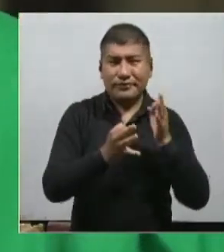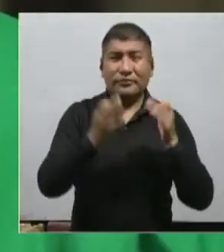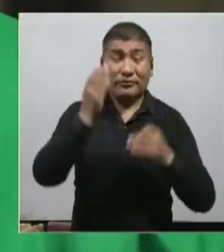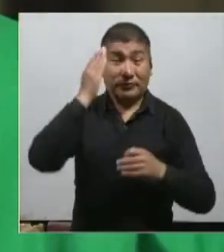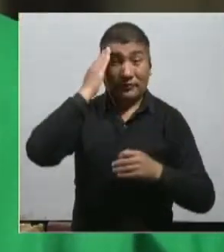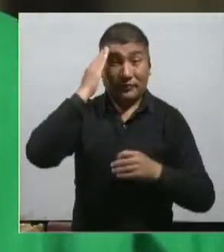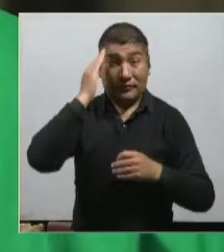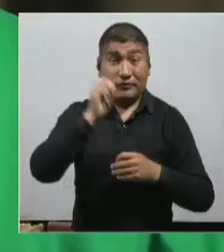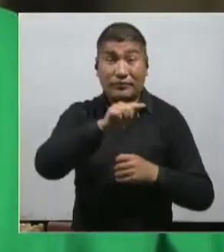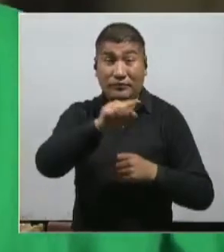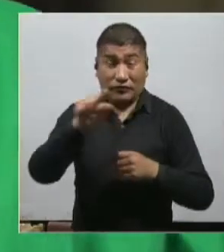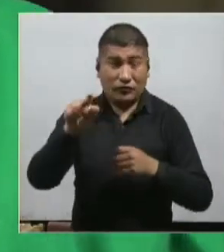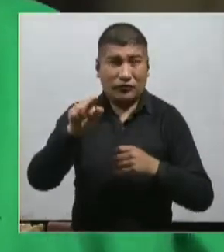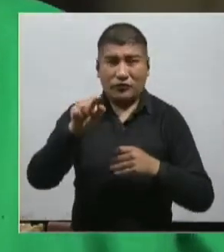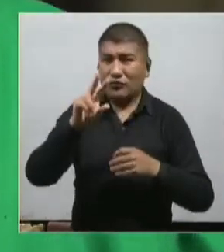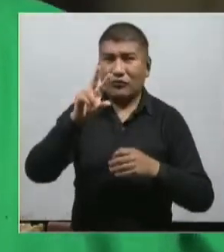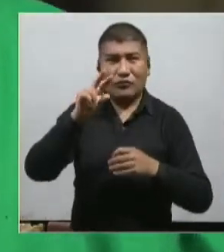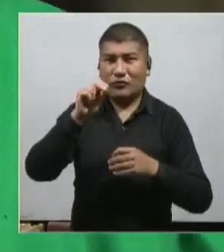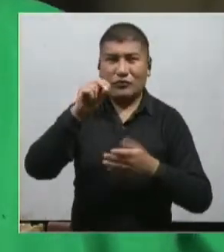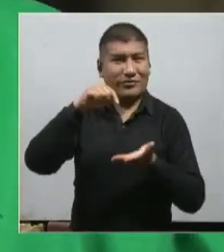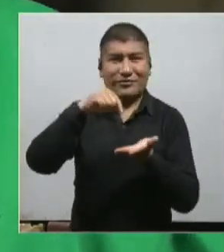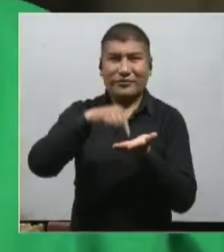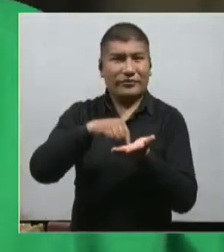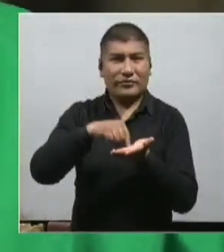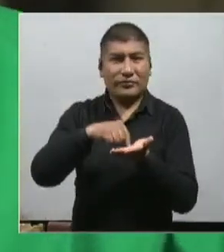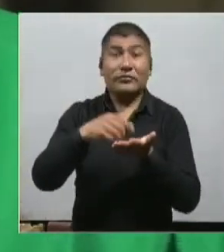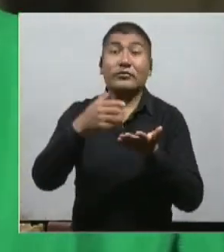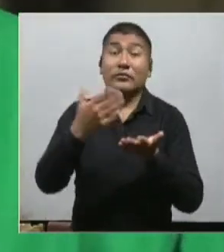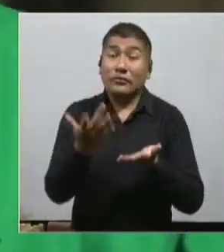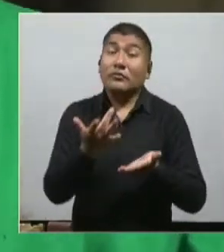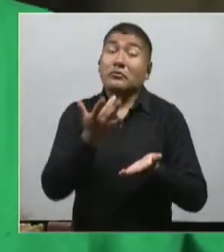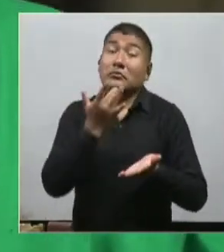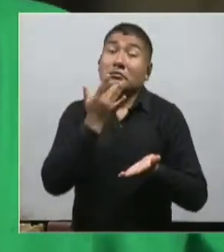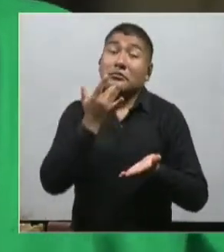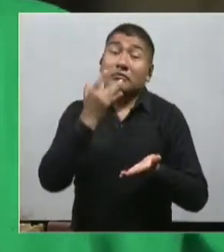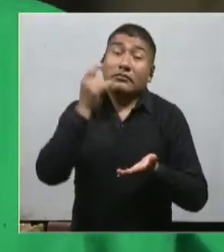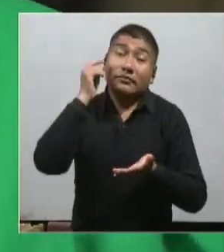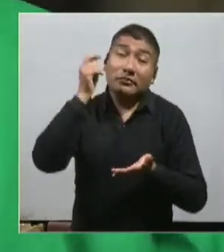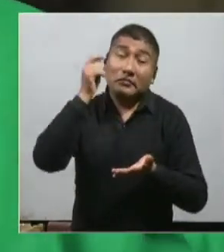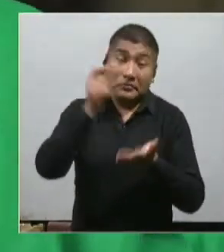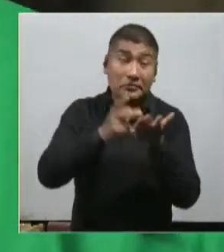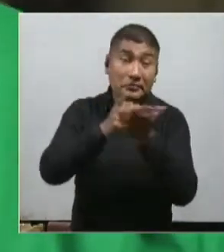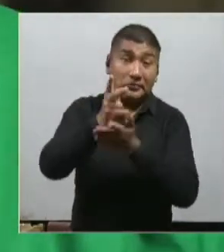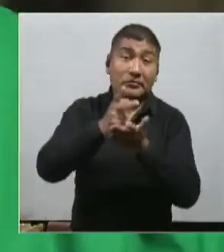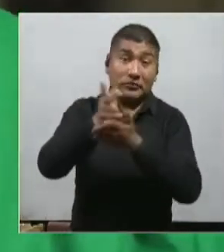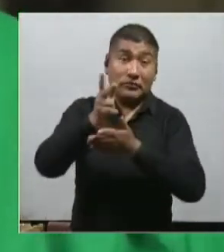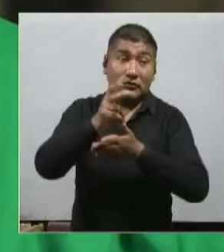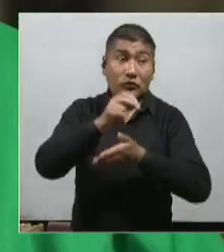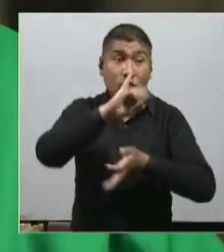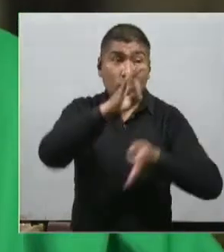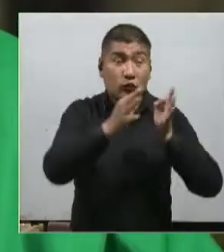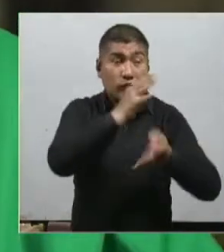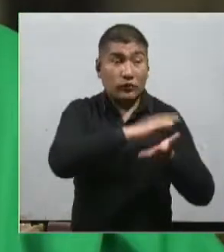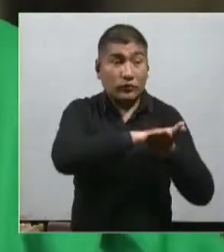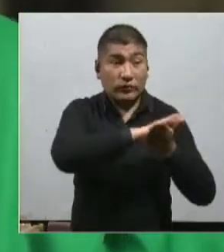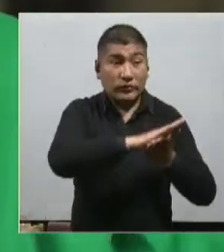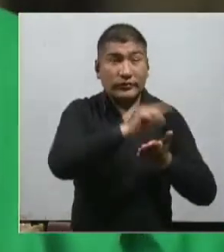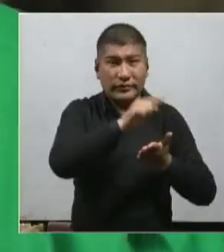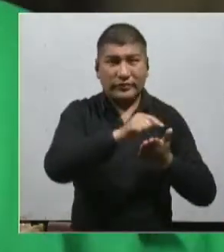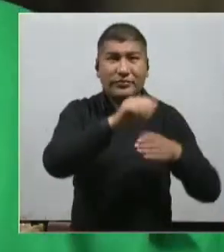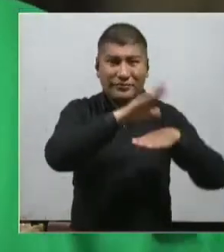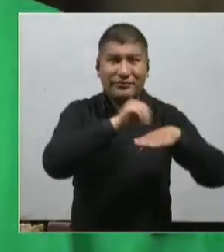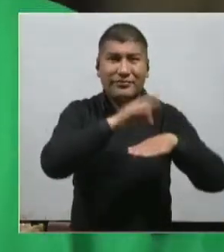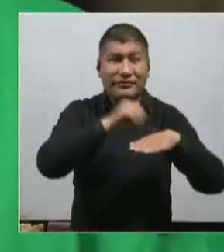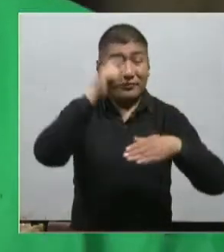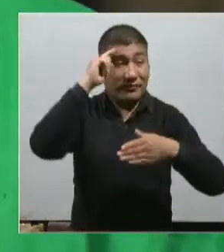Sabemos que no es así. Hay pruebas evidentes, pero el justo está llamado a creer,